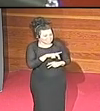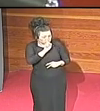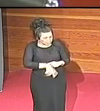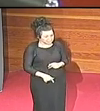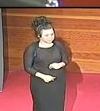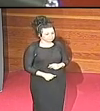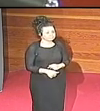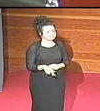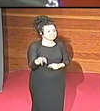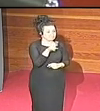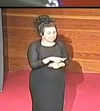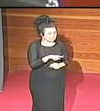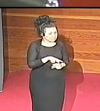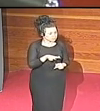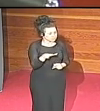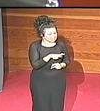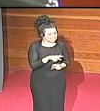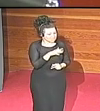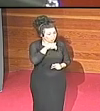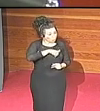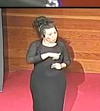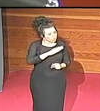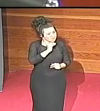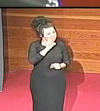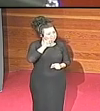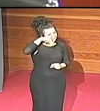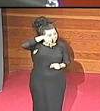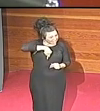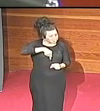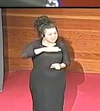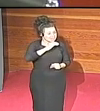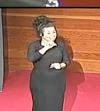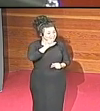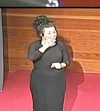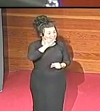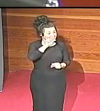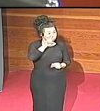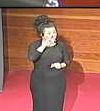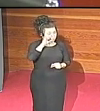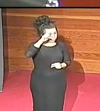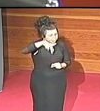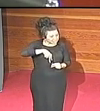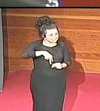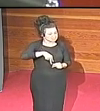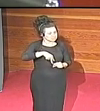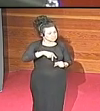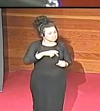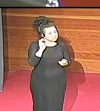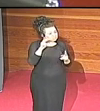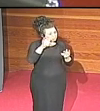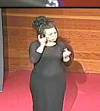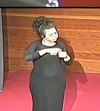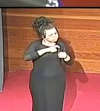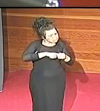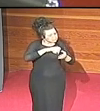Decía que hoy contamos con Carmen Claudin, que es investigadora senior asociada del SIDOP, el Barcelona Center for International